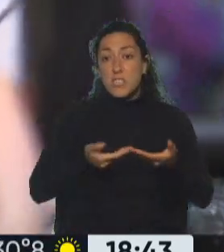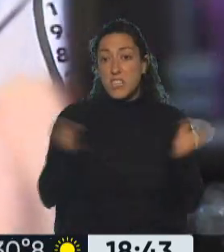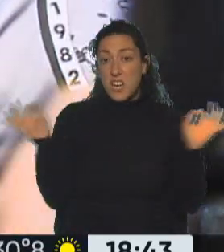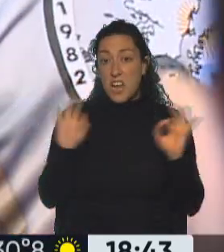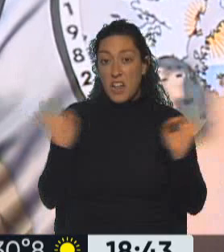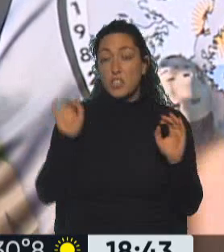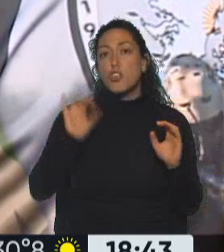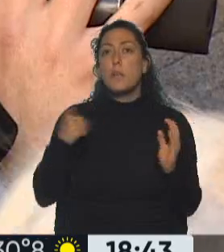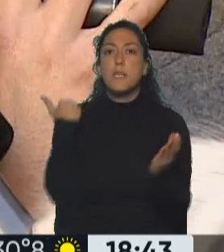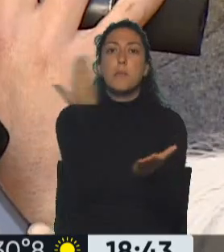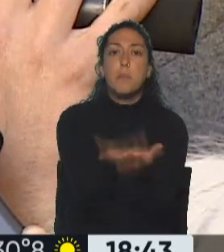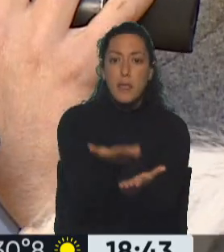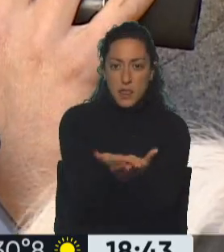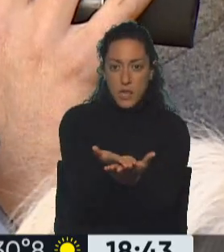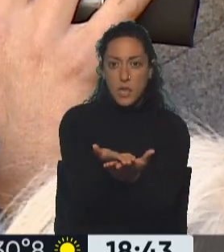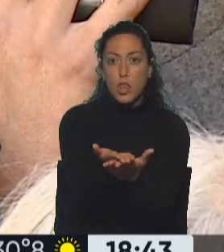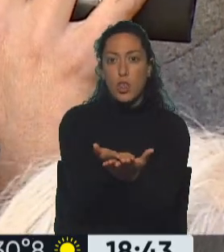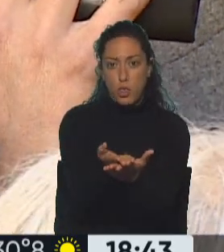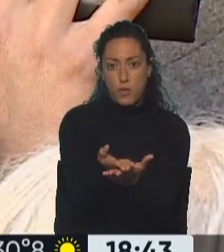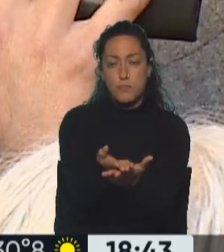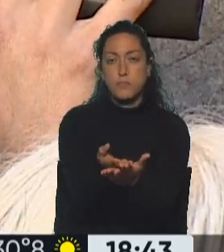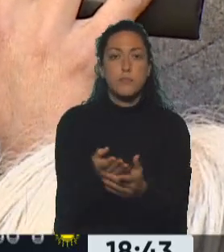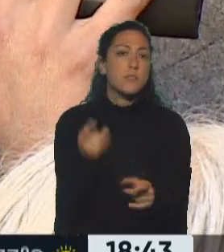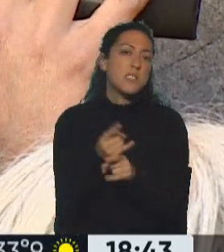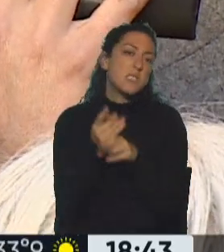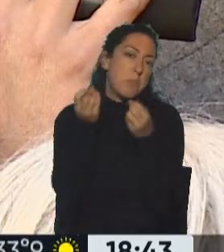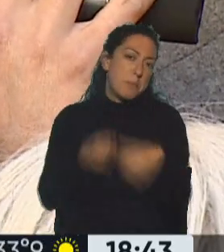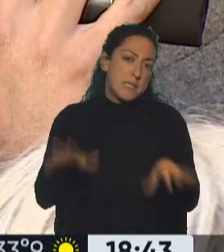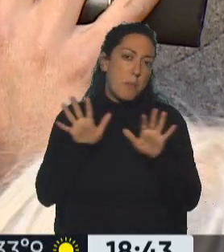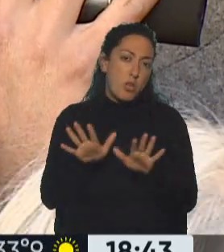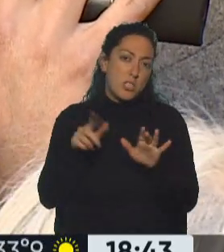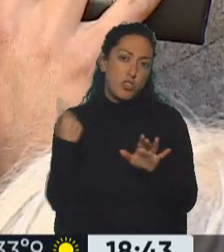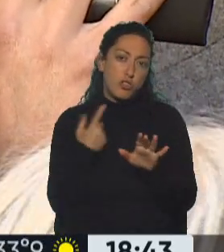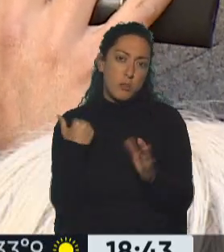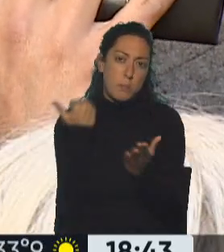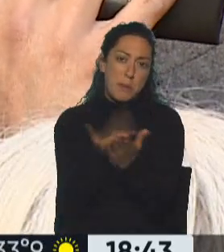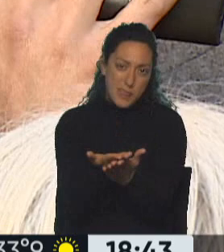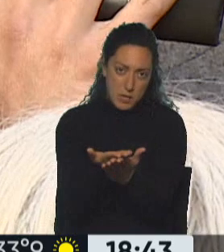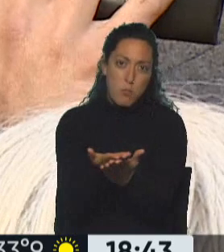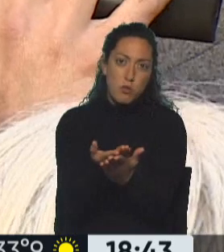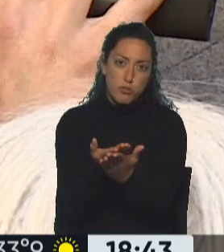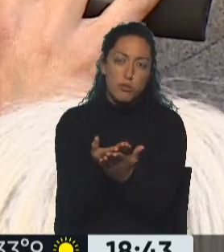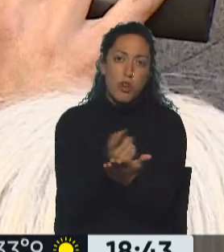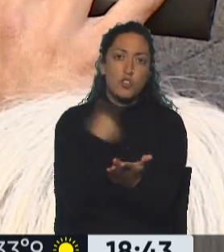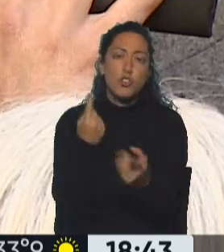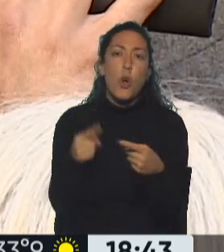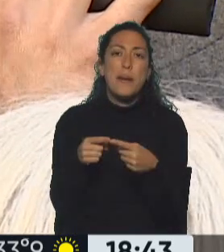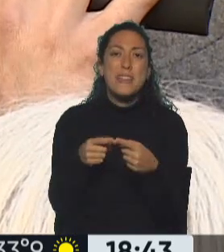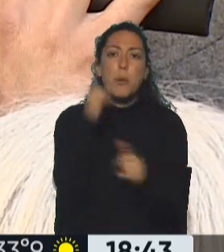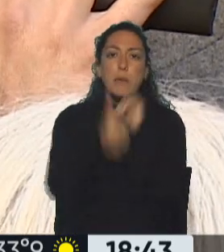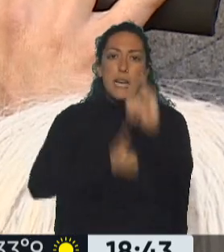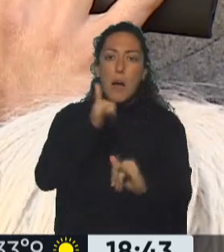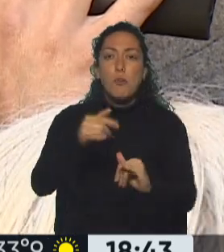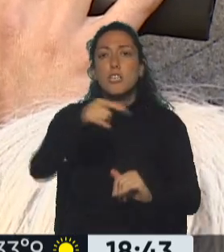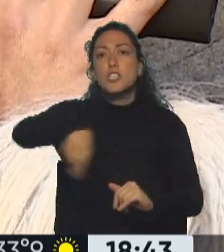el pedido de la organización, la apertura siempre es esta, siempre que nosotros venimos exigimos lo que nosotros pretendemos y ellos van a querer